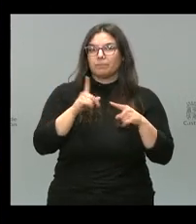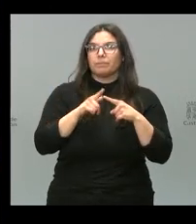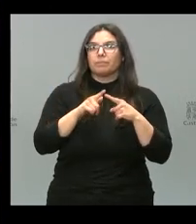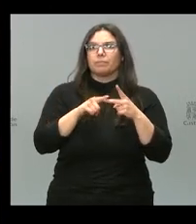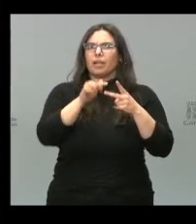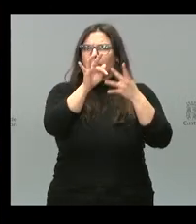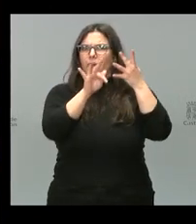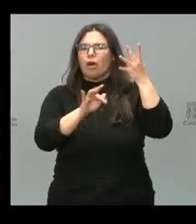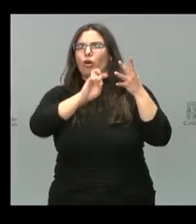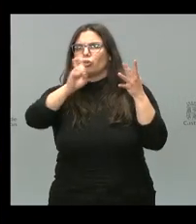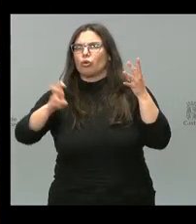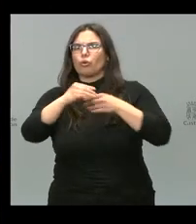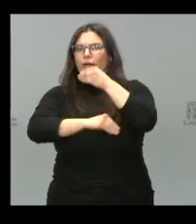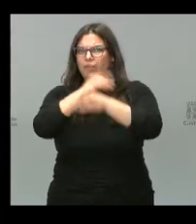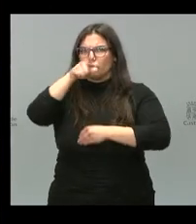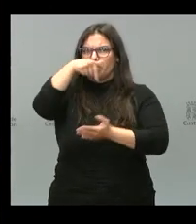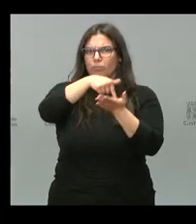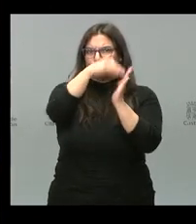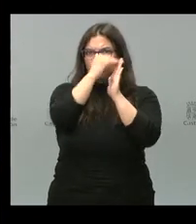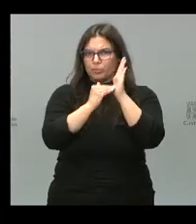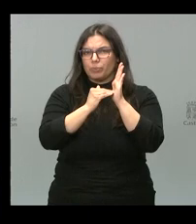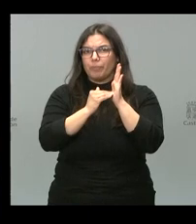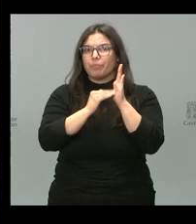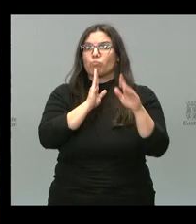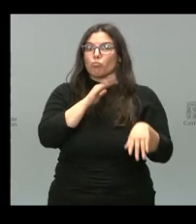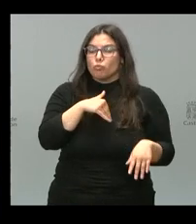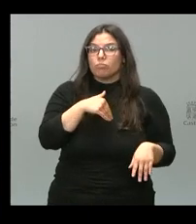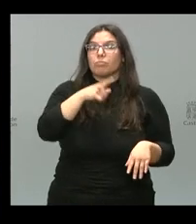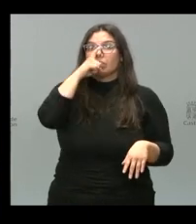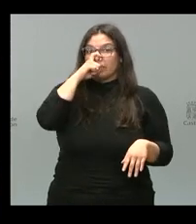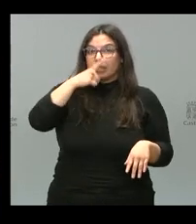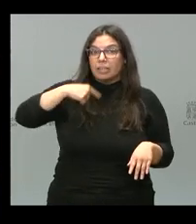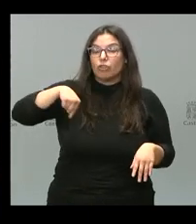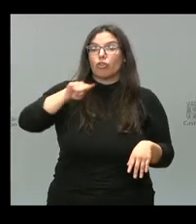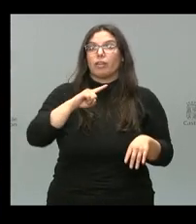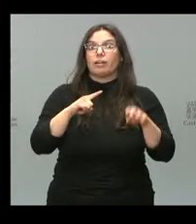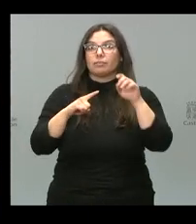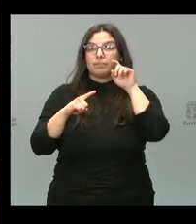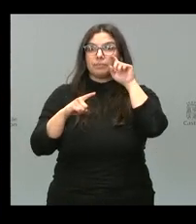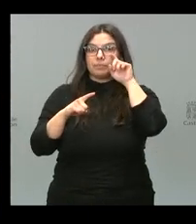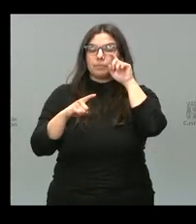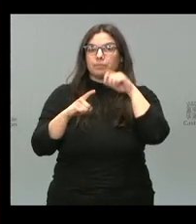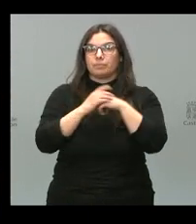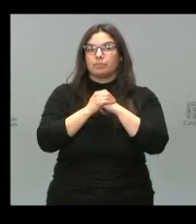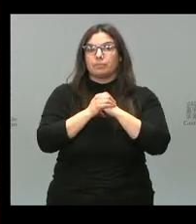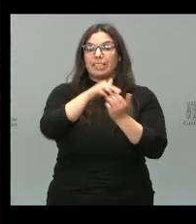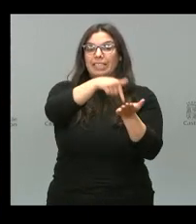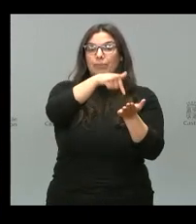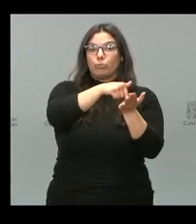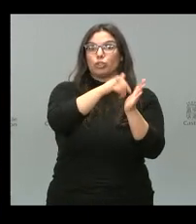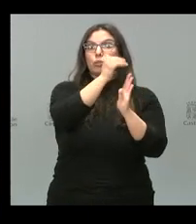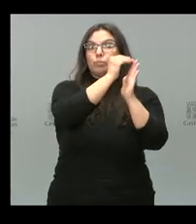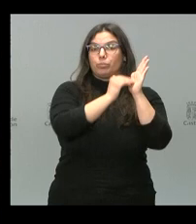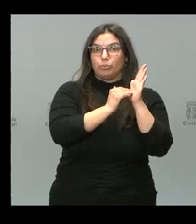vamos a seguir bajando los impuestos y es bueno recordar que la bajada de los impuestos